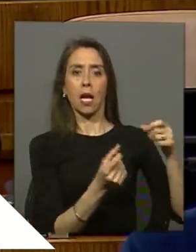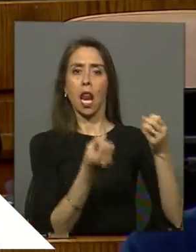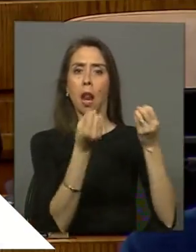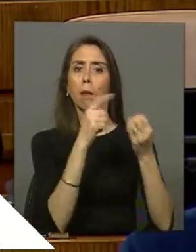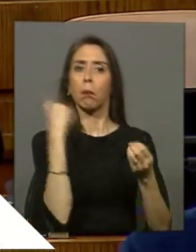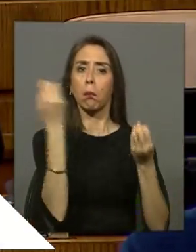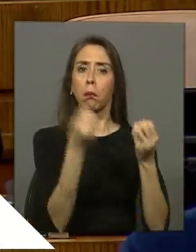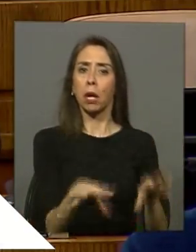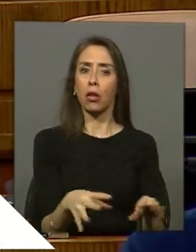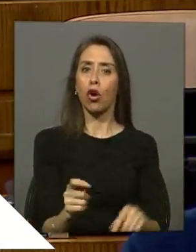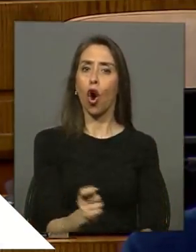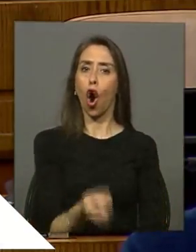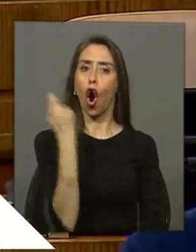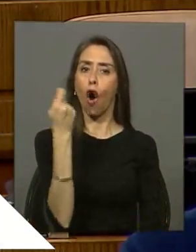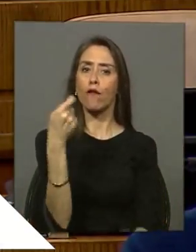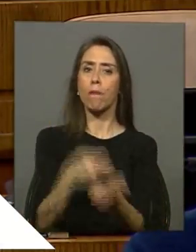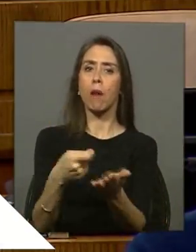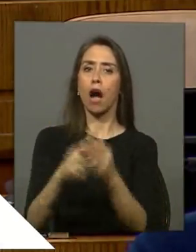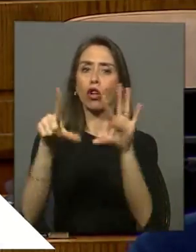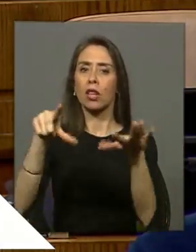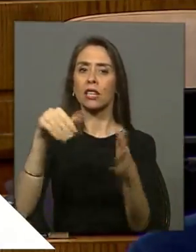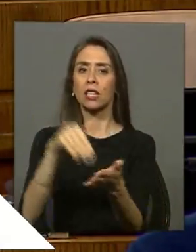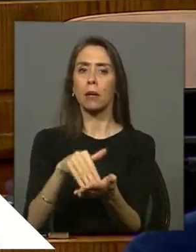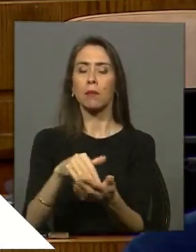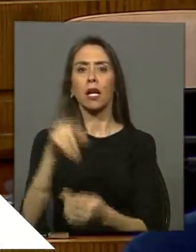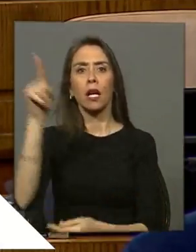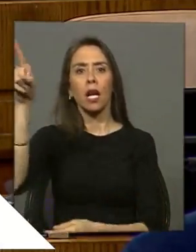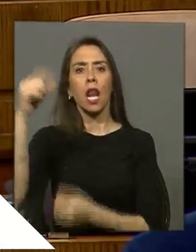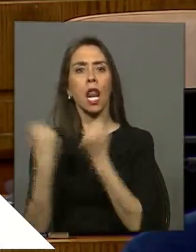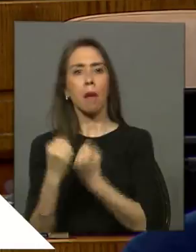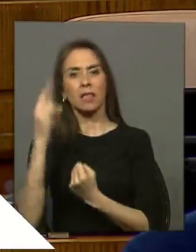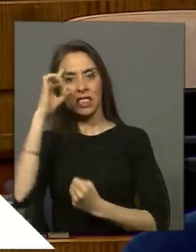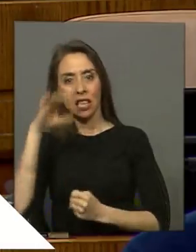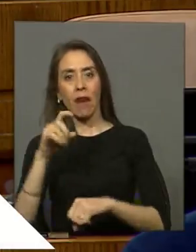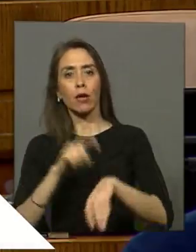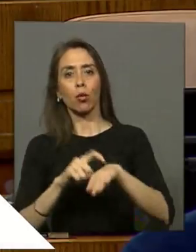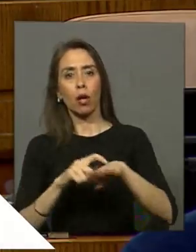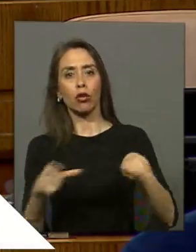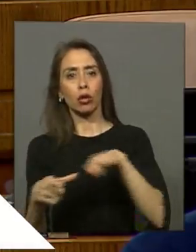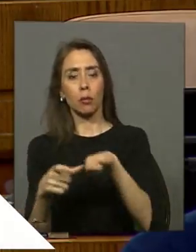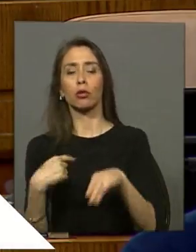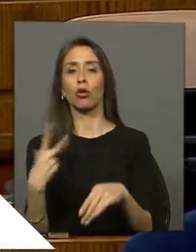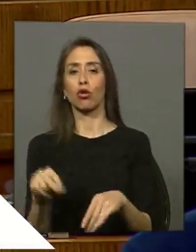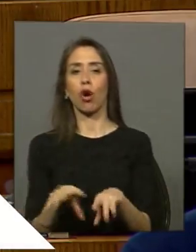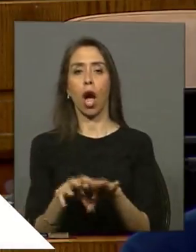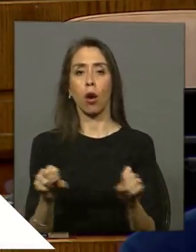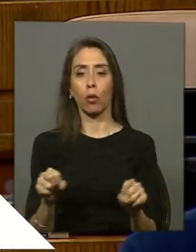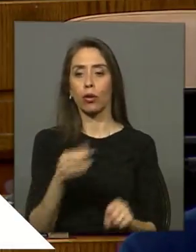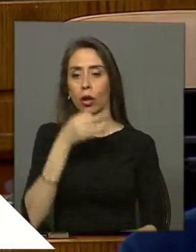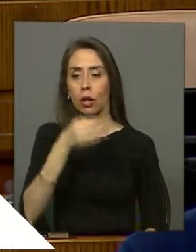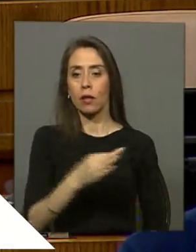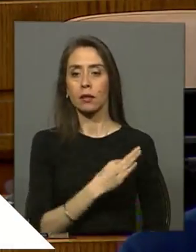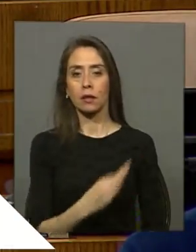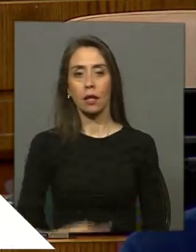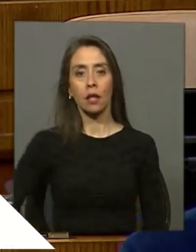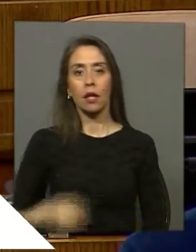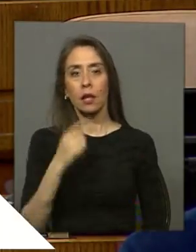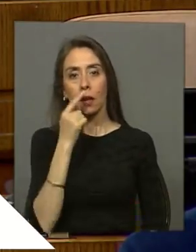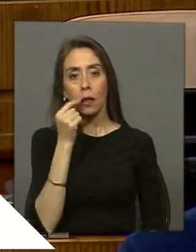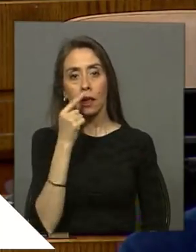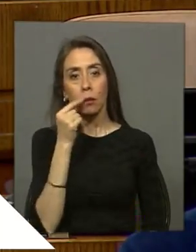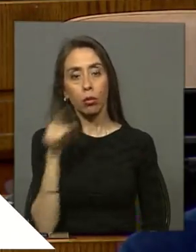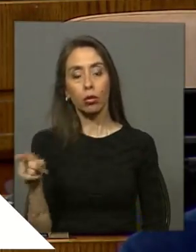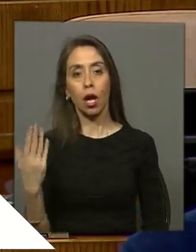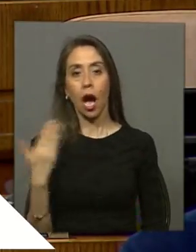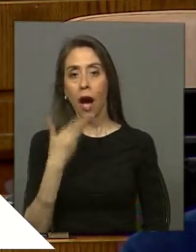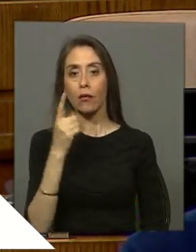tiempo estuvo eso no se va a poder hacer yo estoy en desacuerdo con la interpretación que le da el diputado que me antecedió respecto